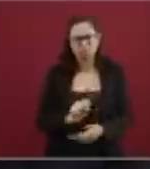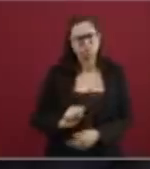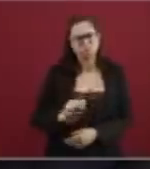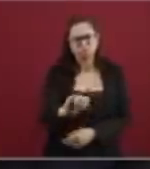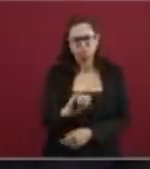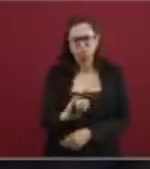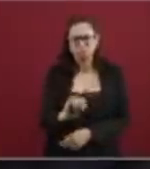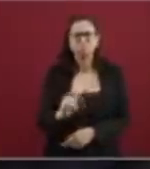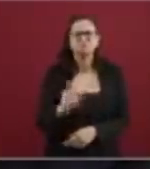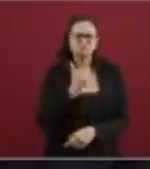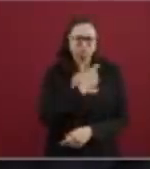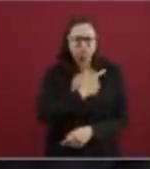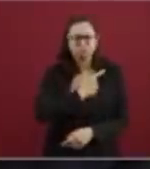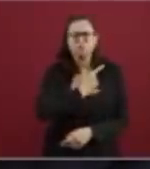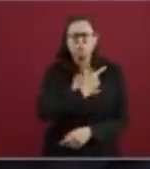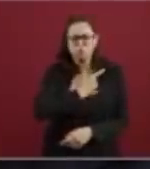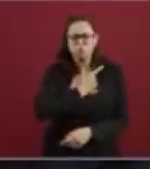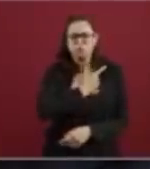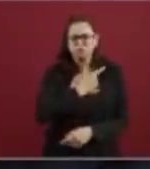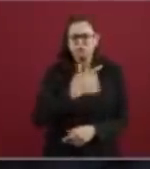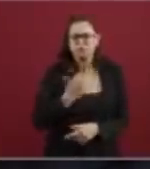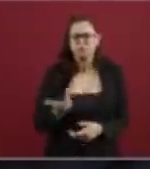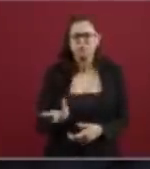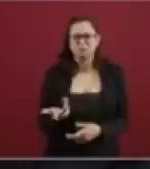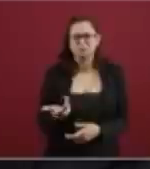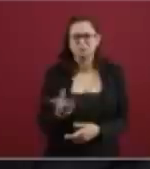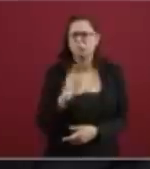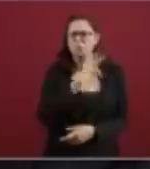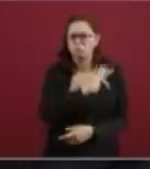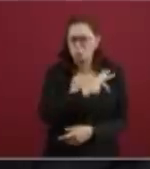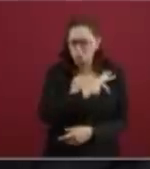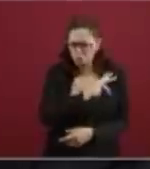conveniente que